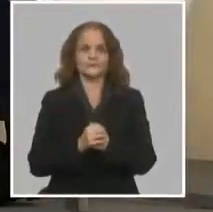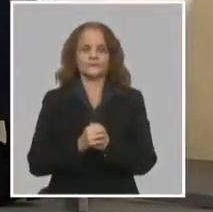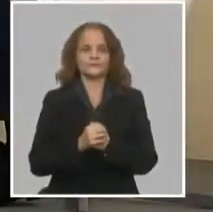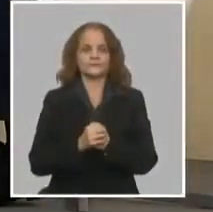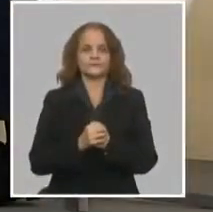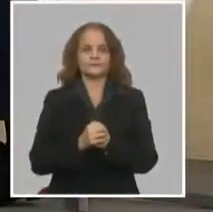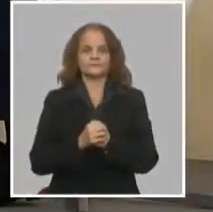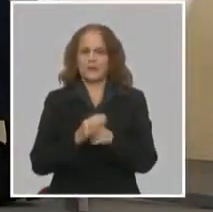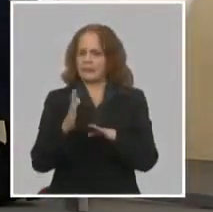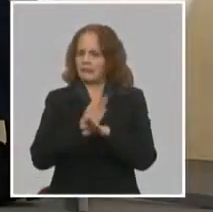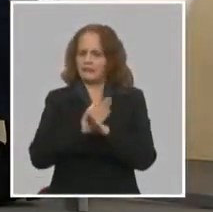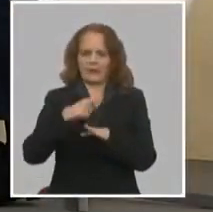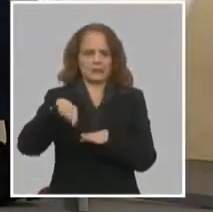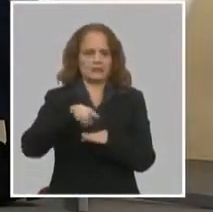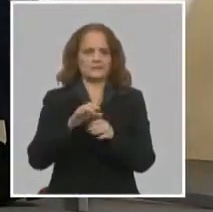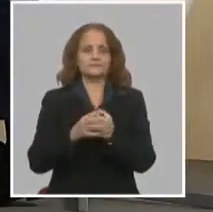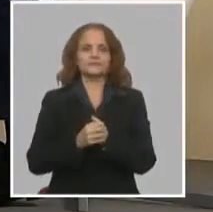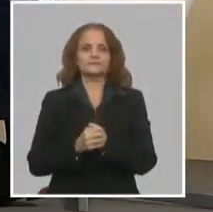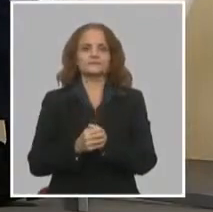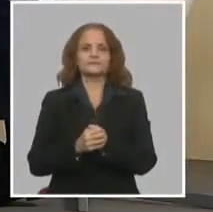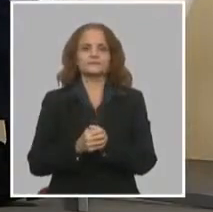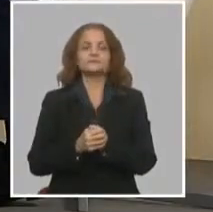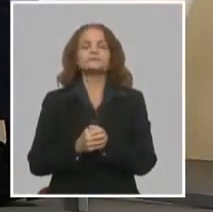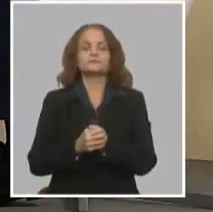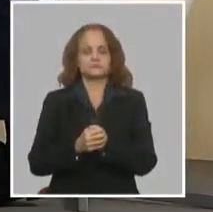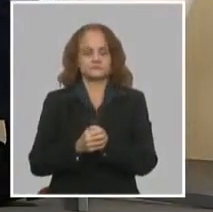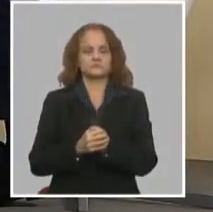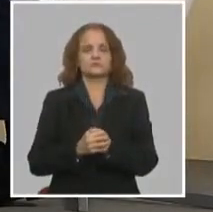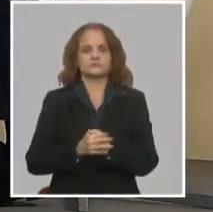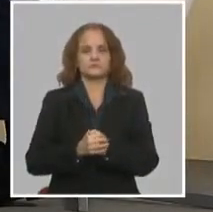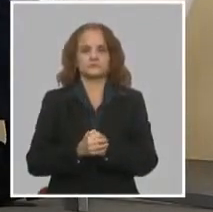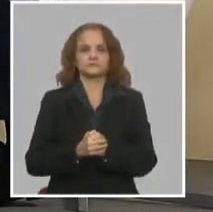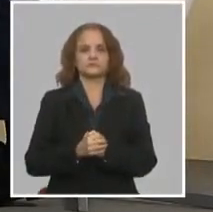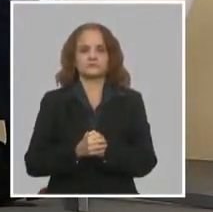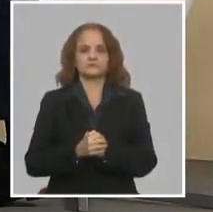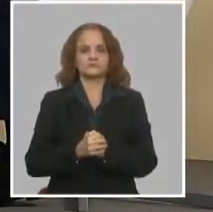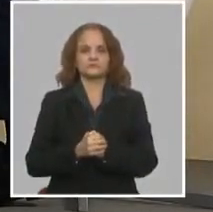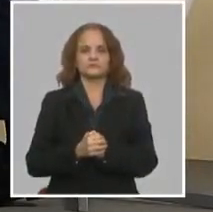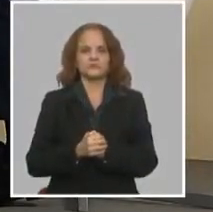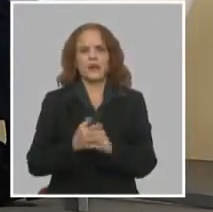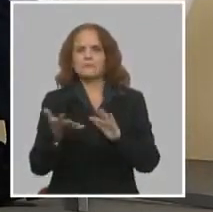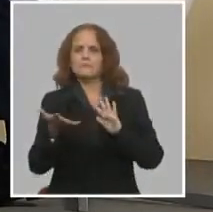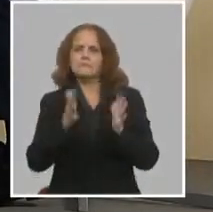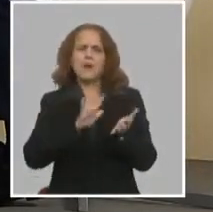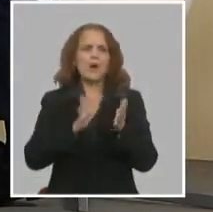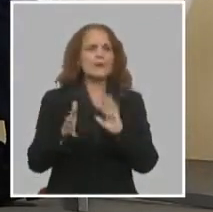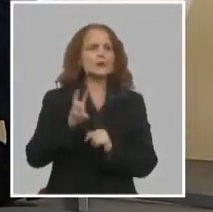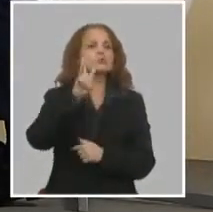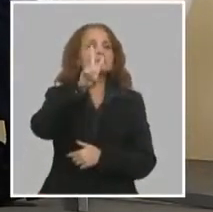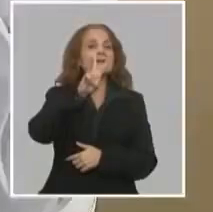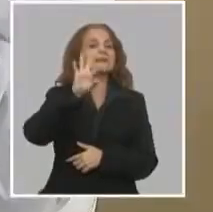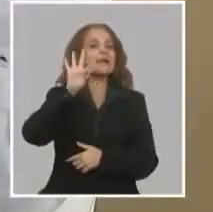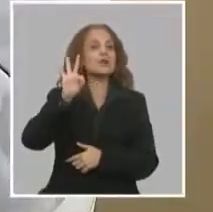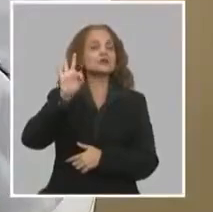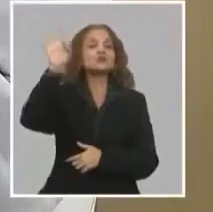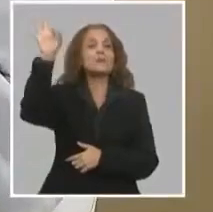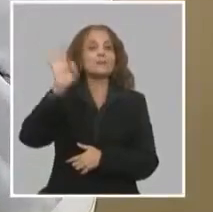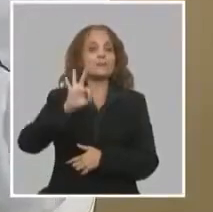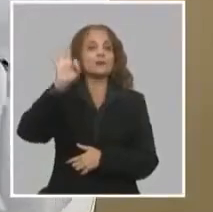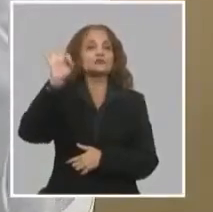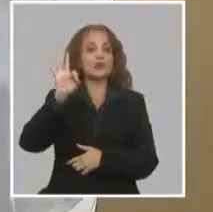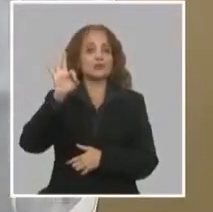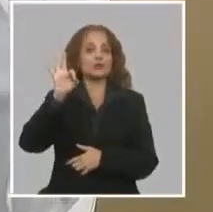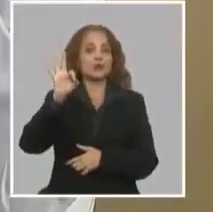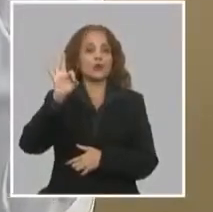están en la condición normal. Eso es correcto. Estamos casi en el 38% de los países